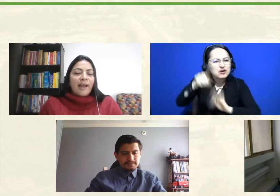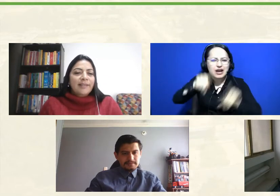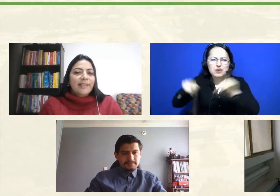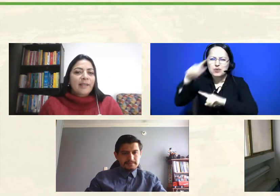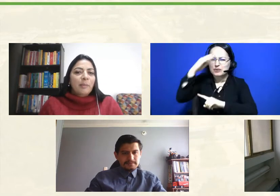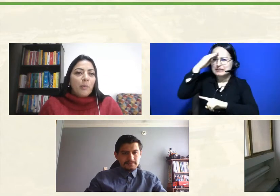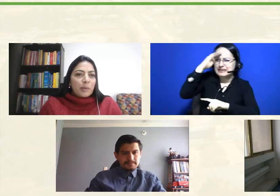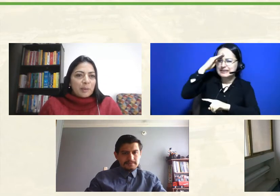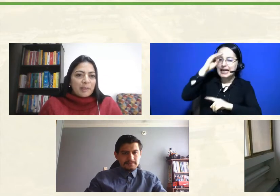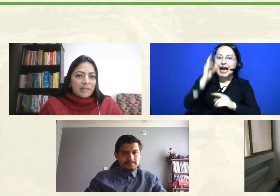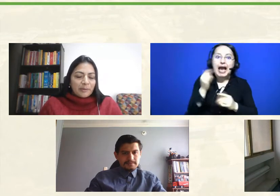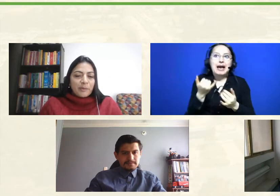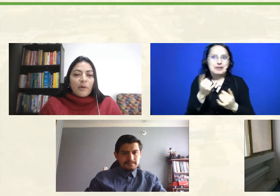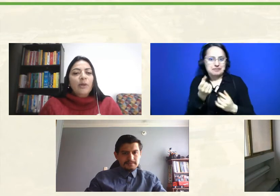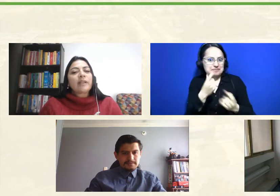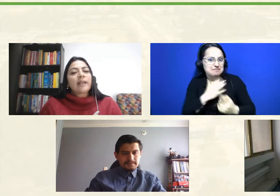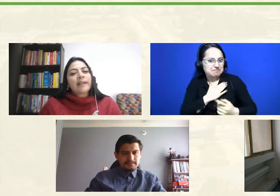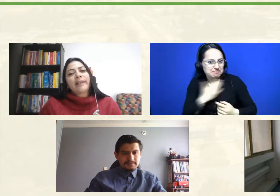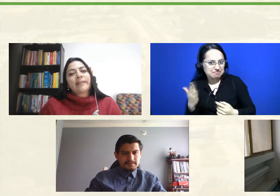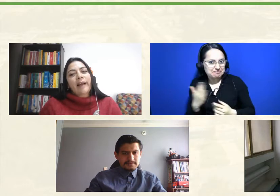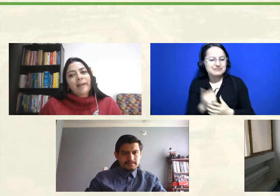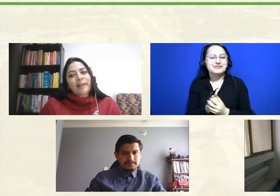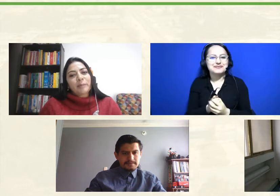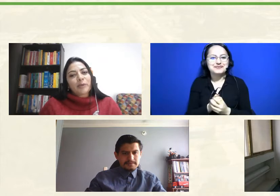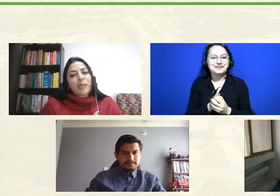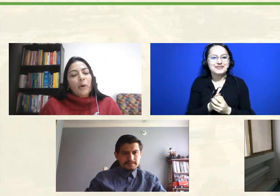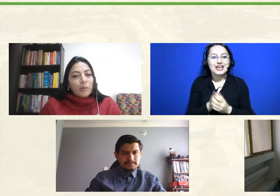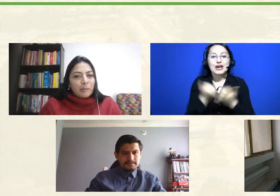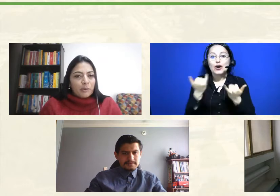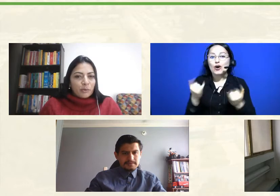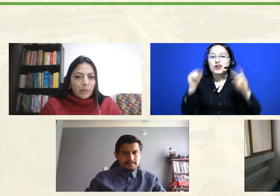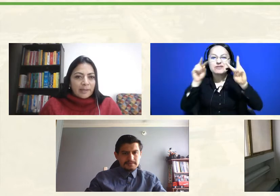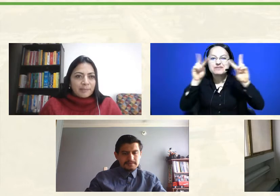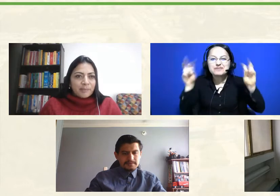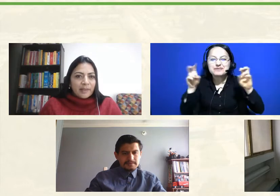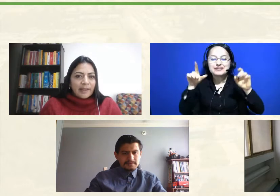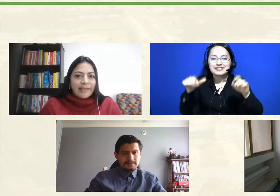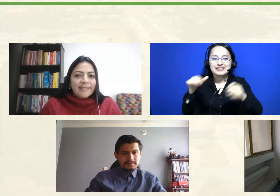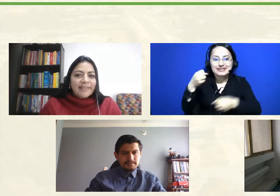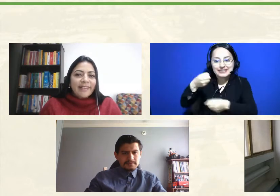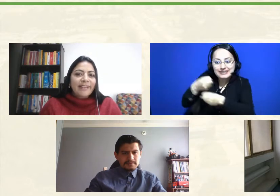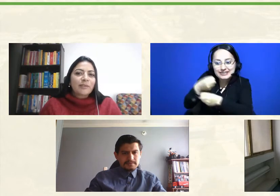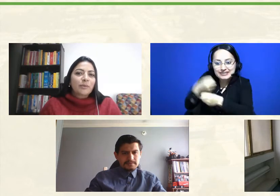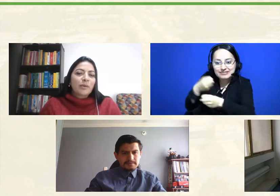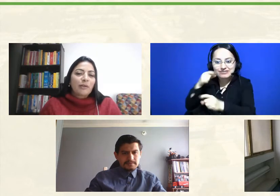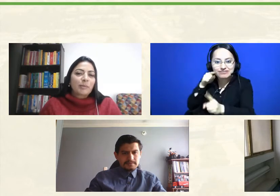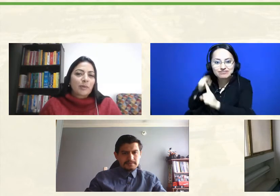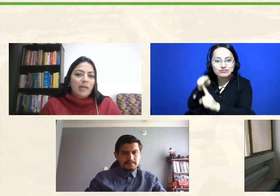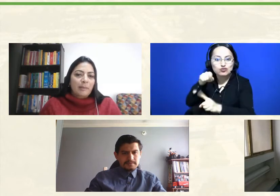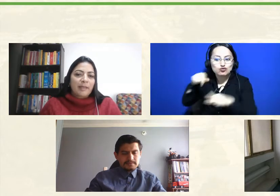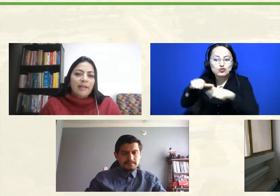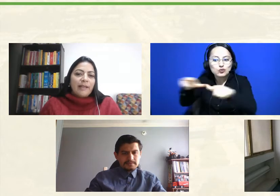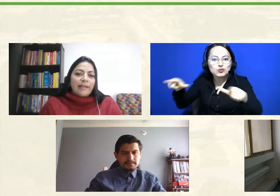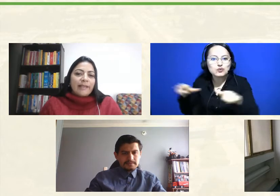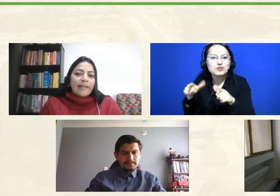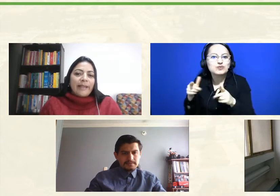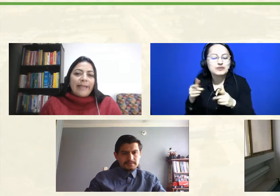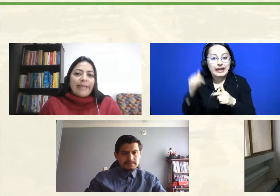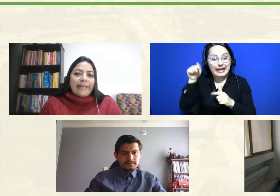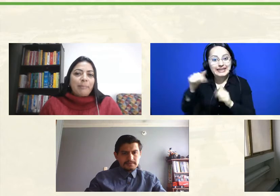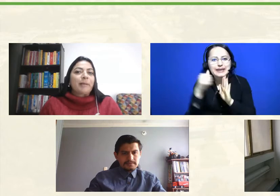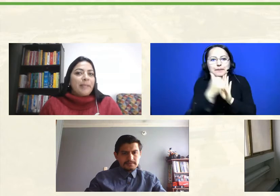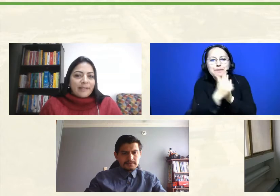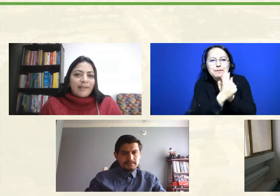inquietudes, así que muy bienvenidos. Hoy hablaremos sobre Obra por tu lugar. Este es uno de los programas